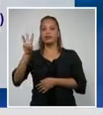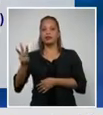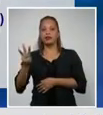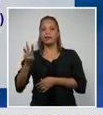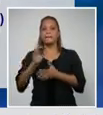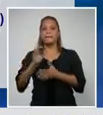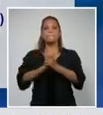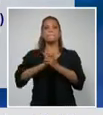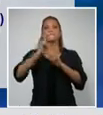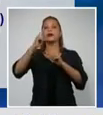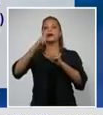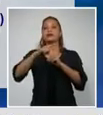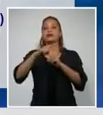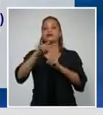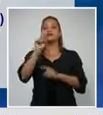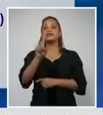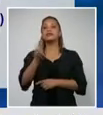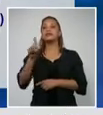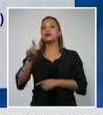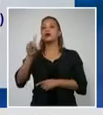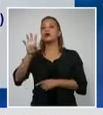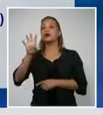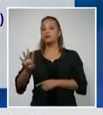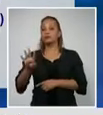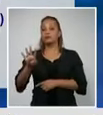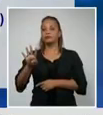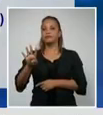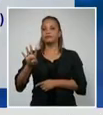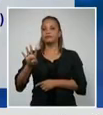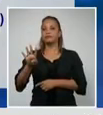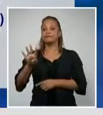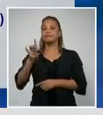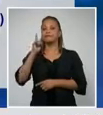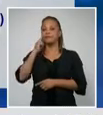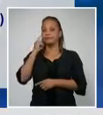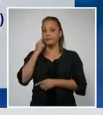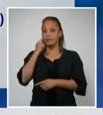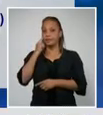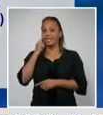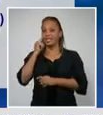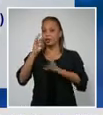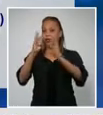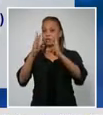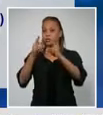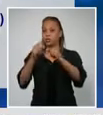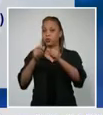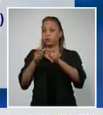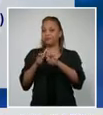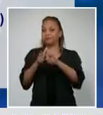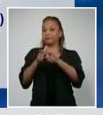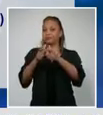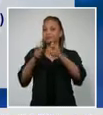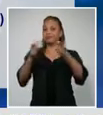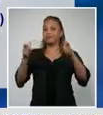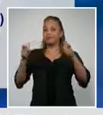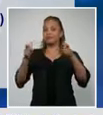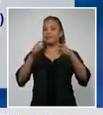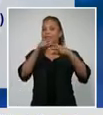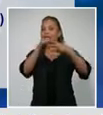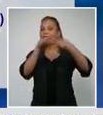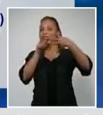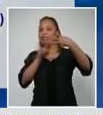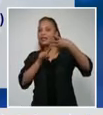Matanzas, 114. Fíjense la cantidad de casos que se concentran en estas 3